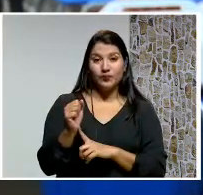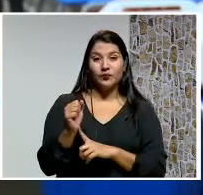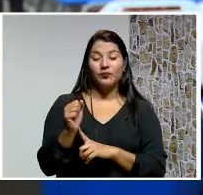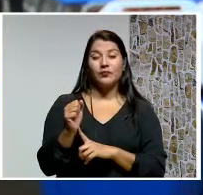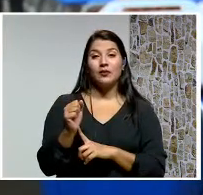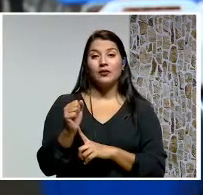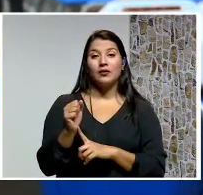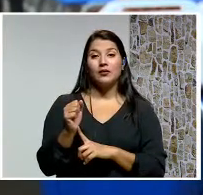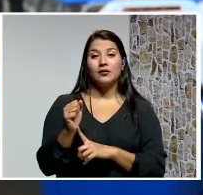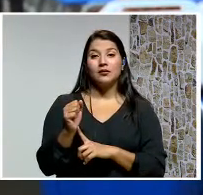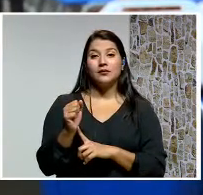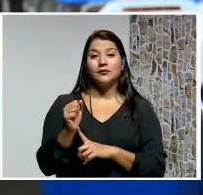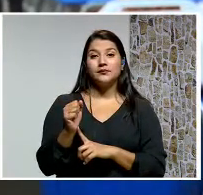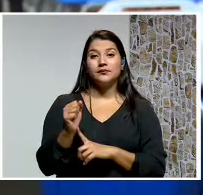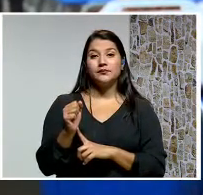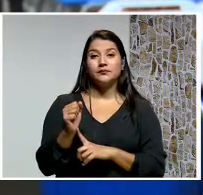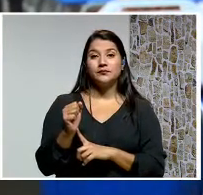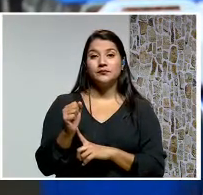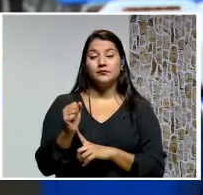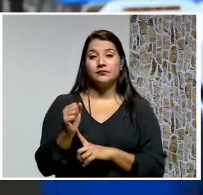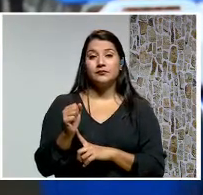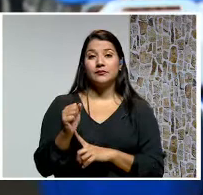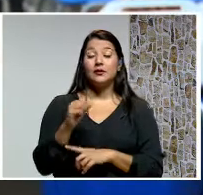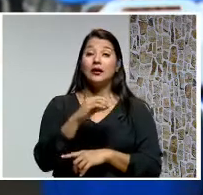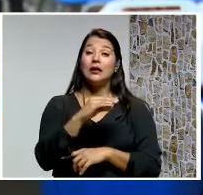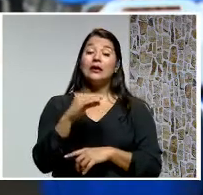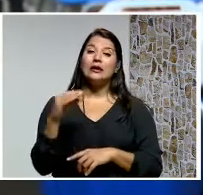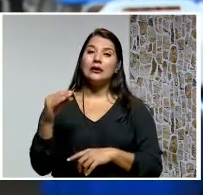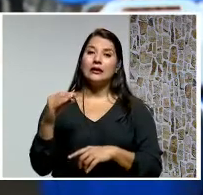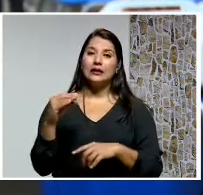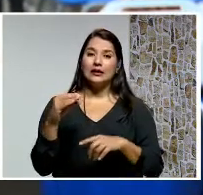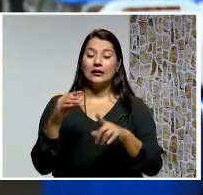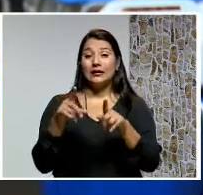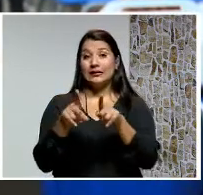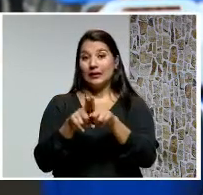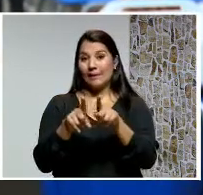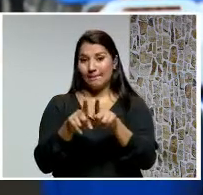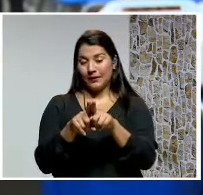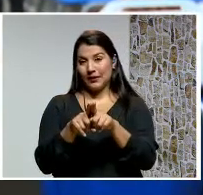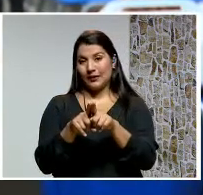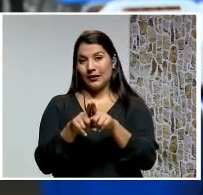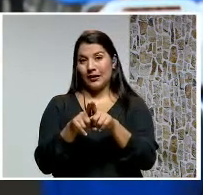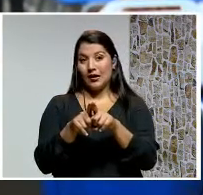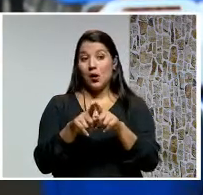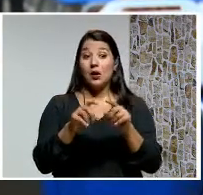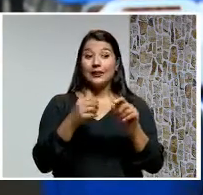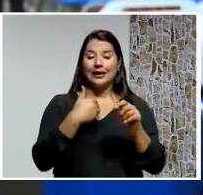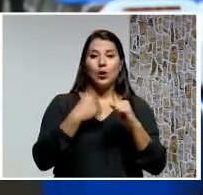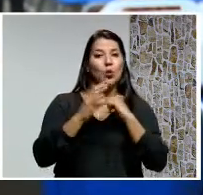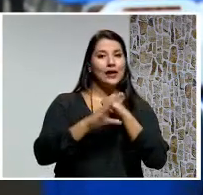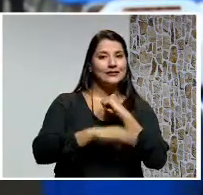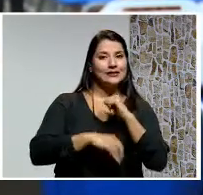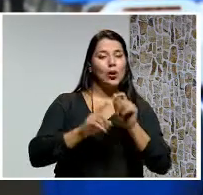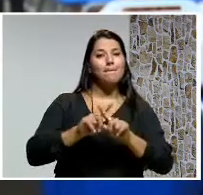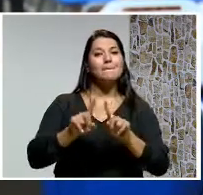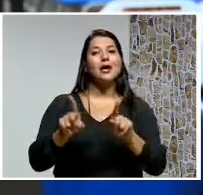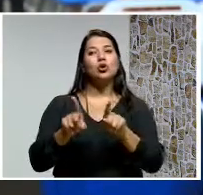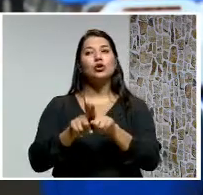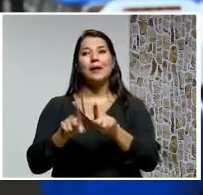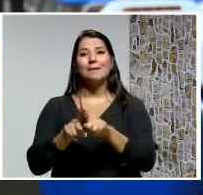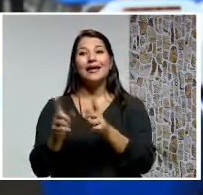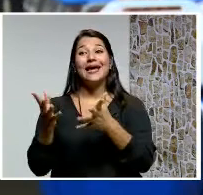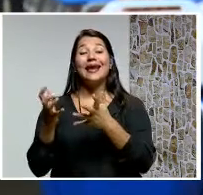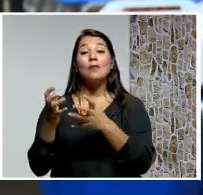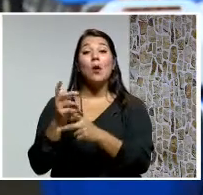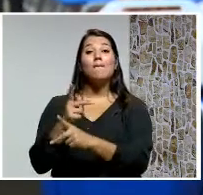la del aspecto penal o de la consecuencia sancionatoria, también tienen una perspectiva preventiva,